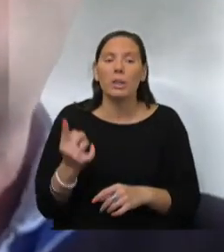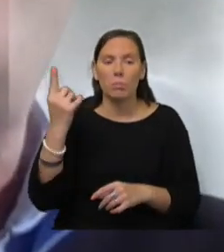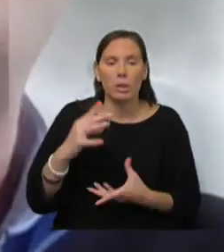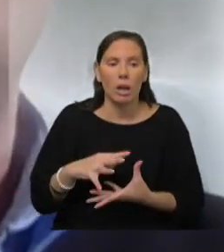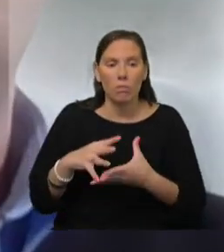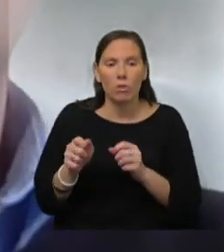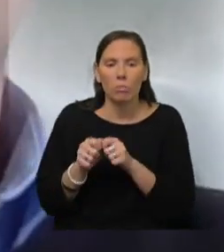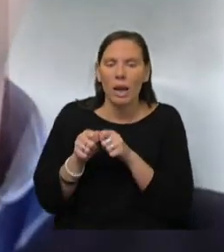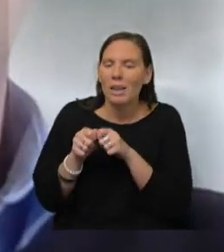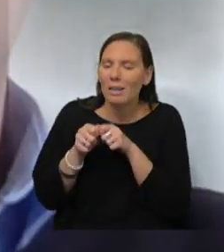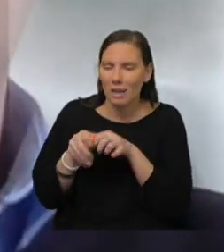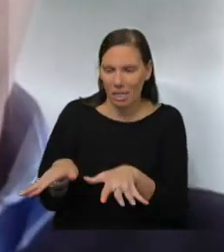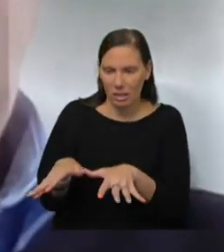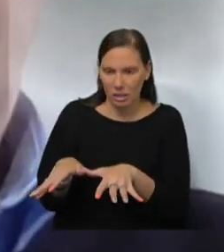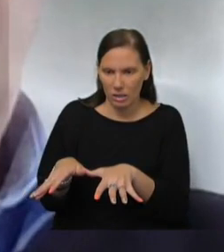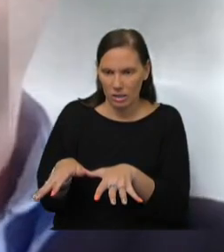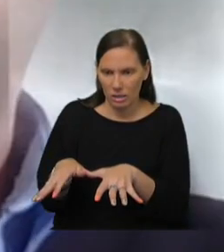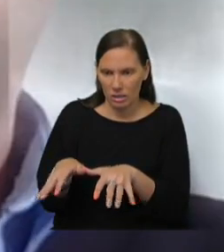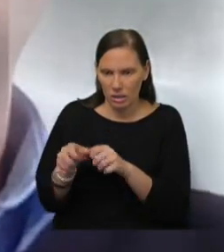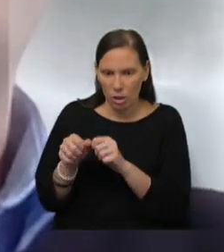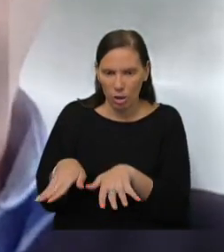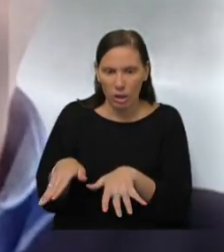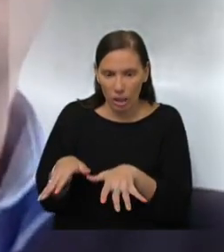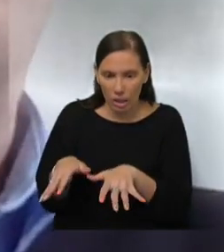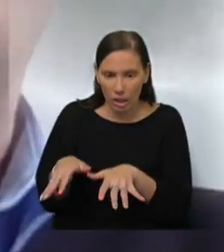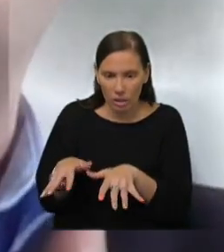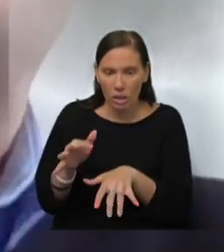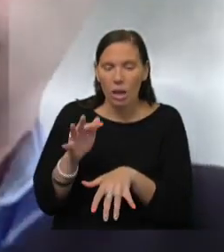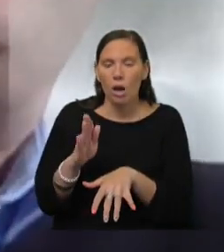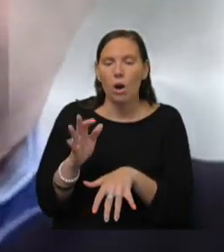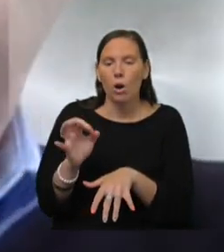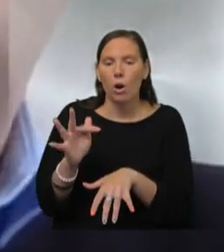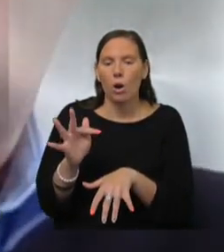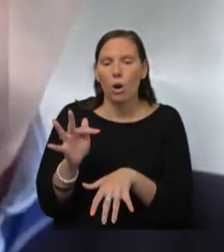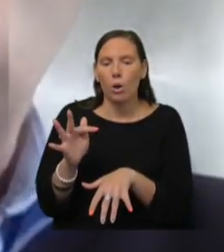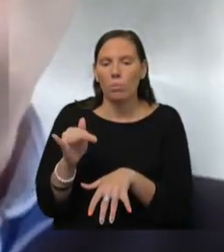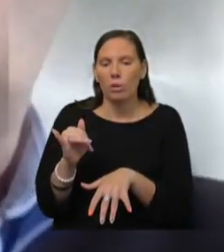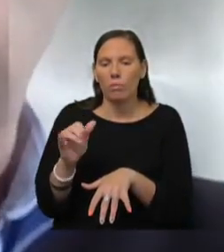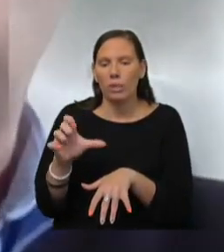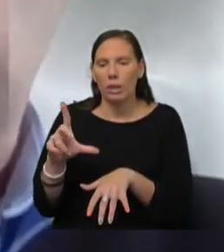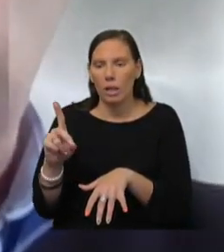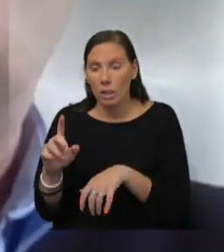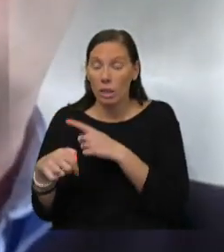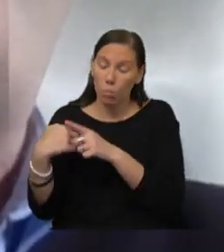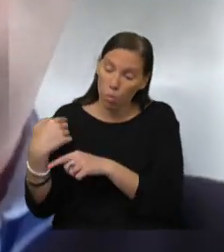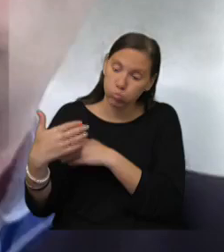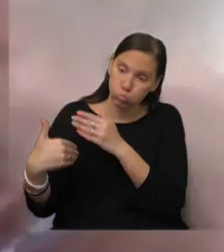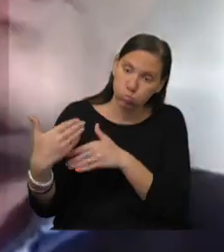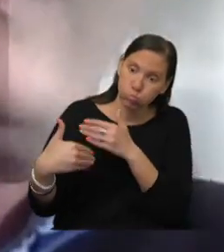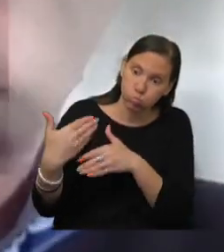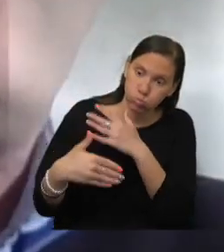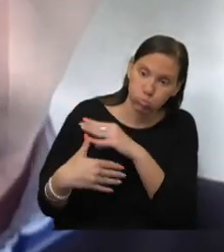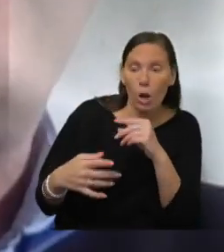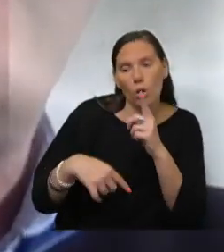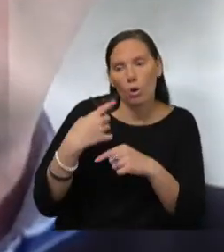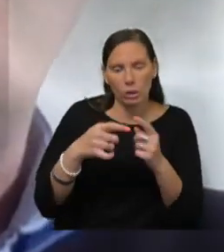de redes las redes hopfield y sobre eso Si continúa evolución tomado por por otra